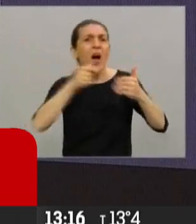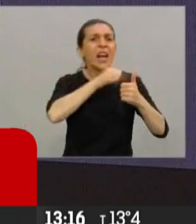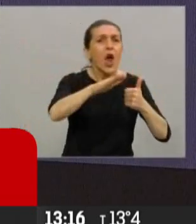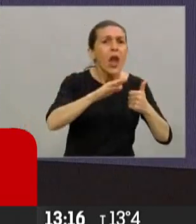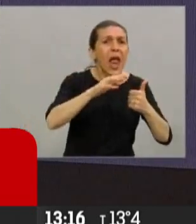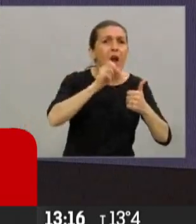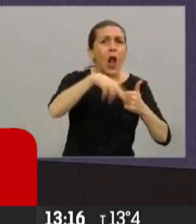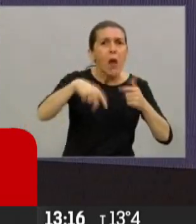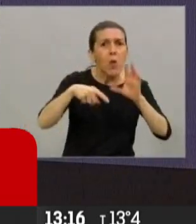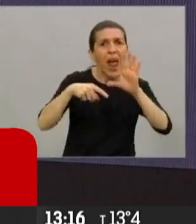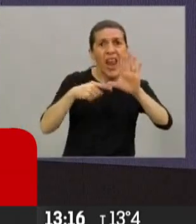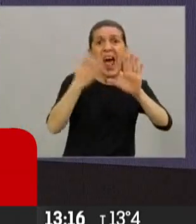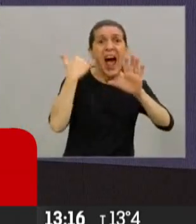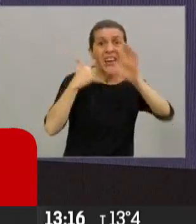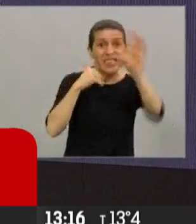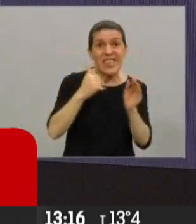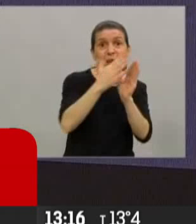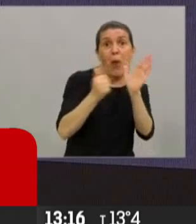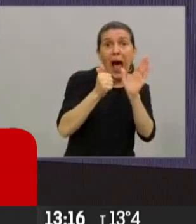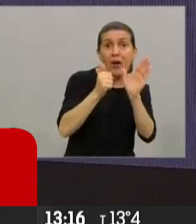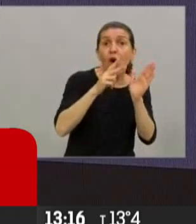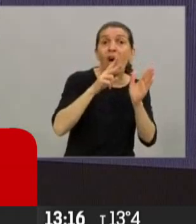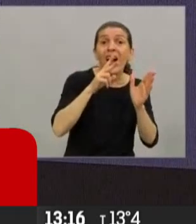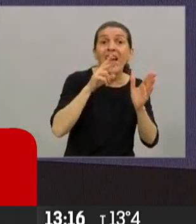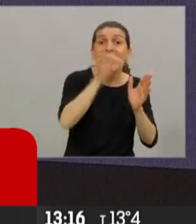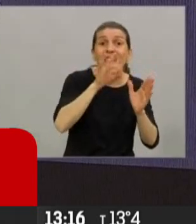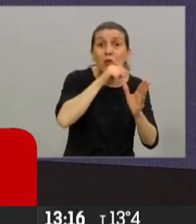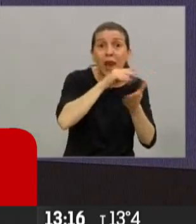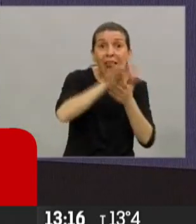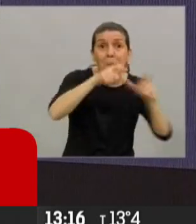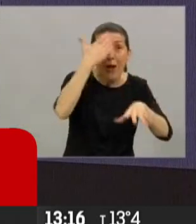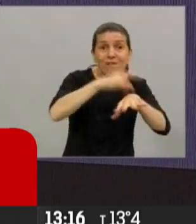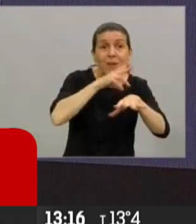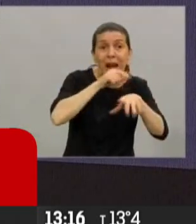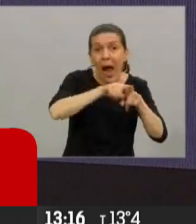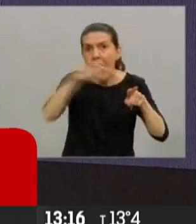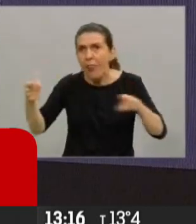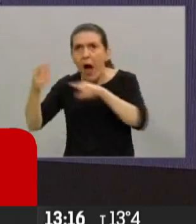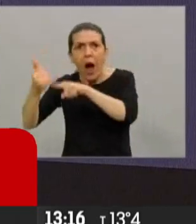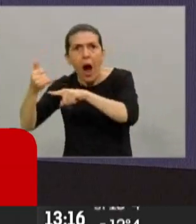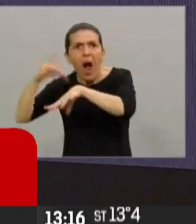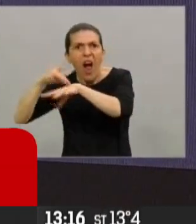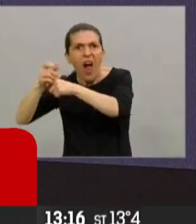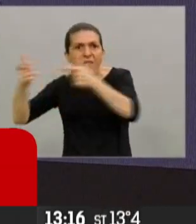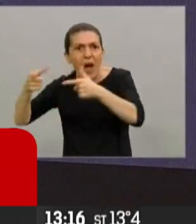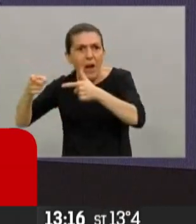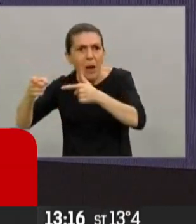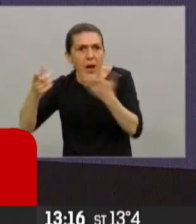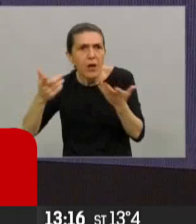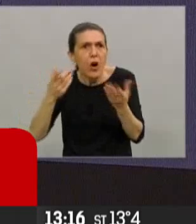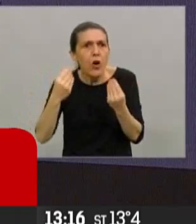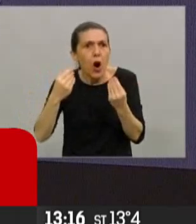Neuquén, que Paraná ha experimentado una serie de casos que no esperábamos que